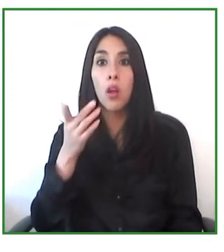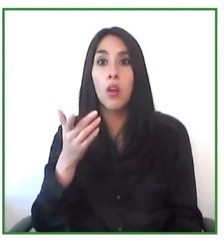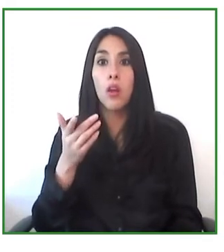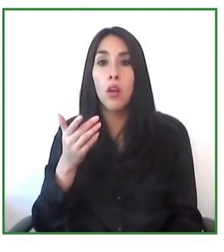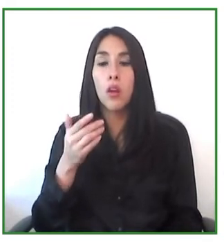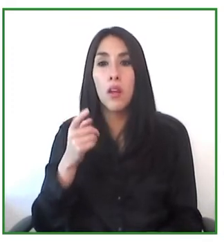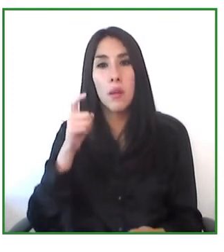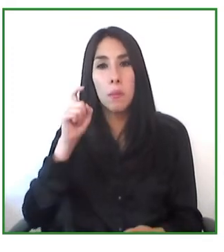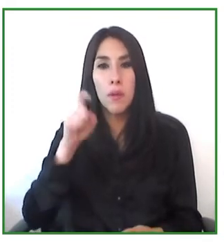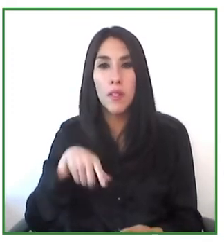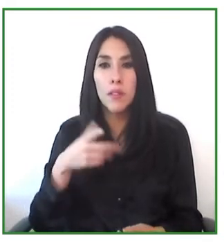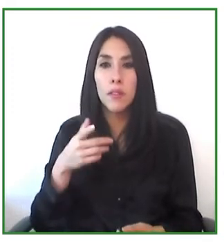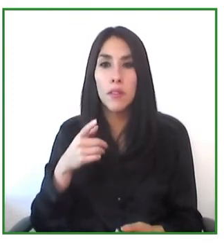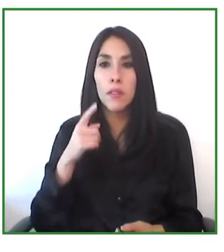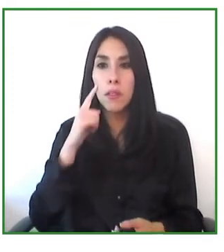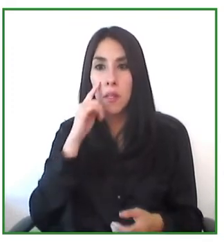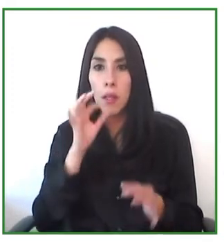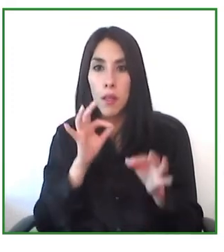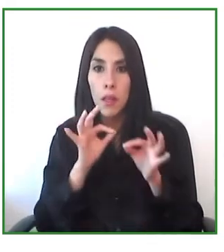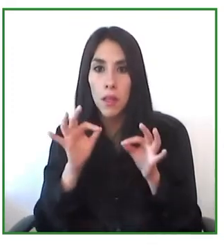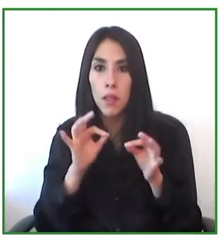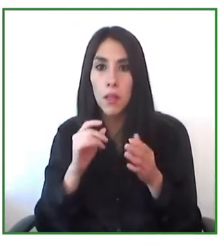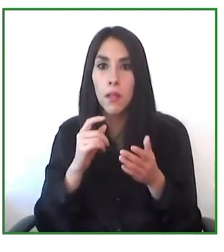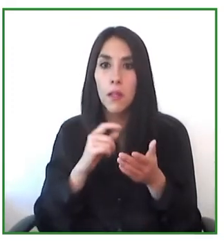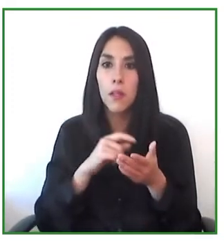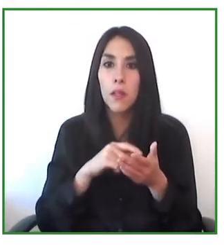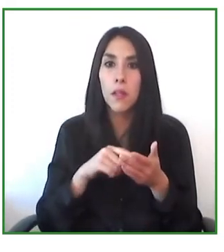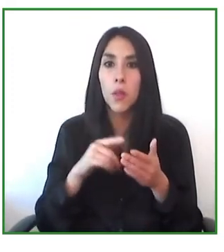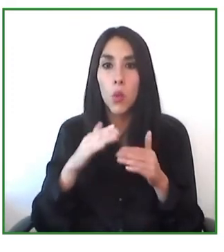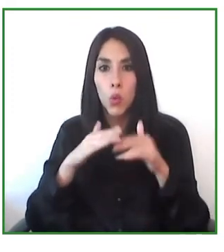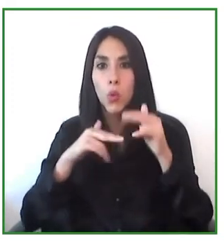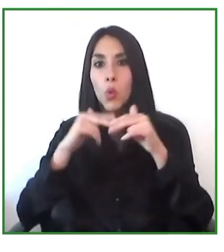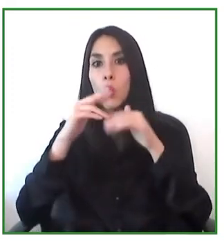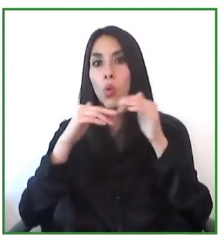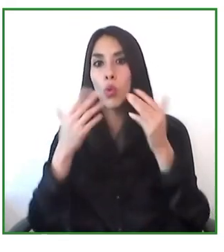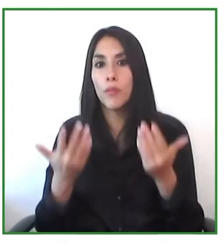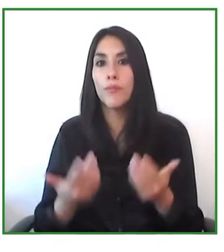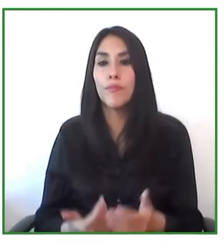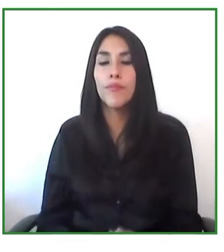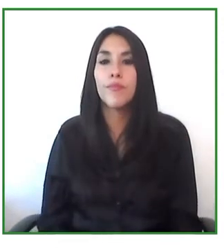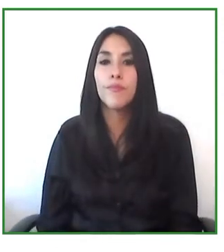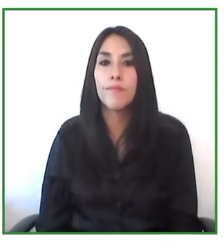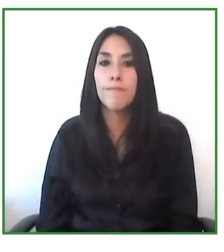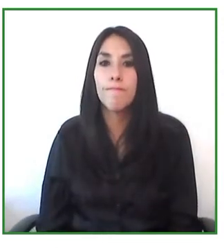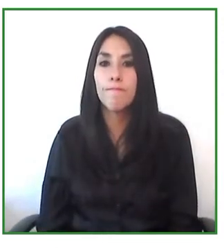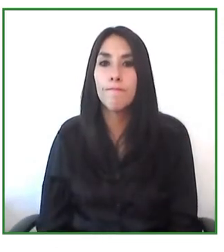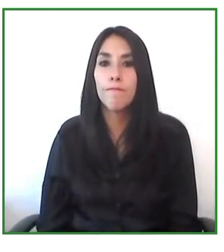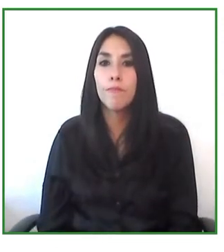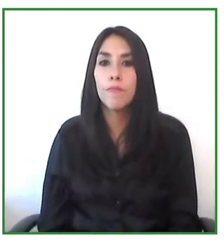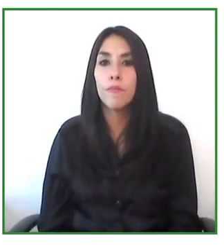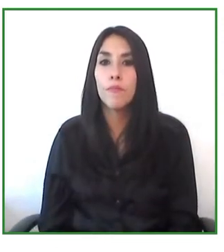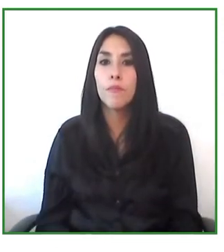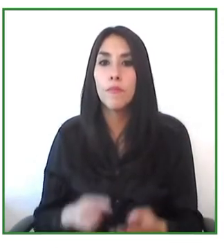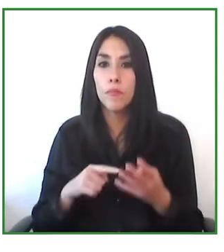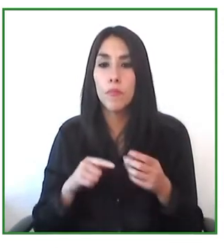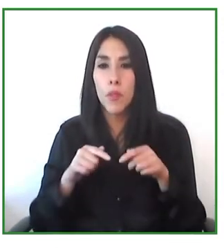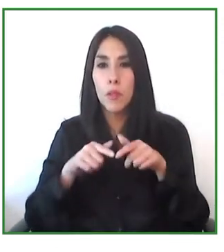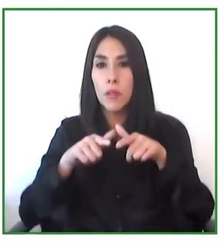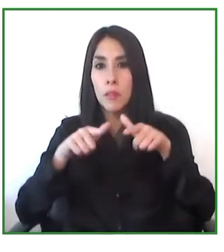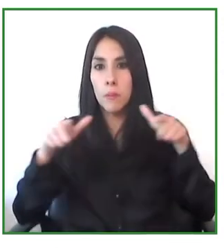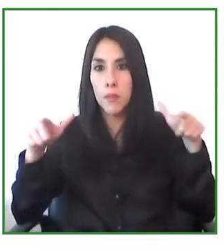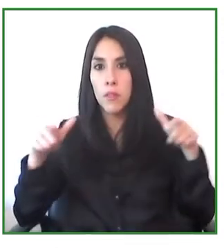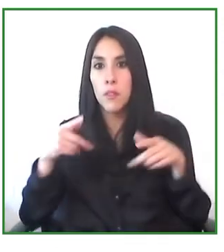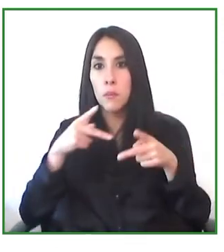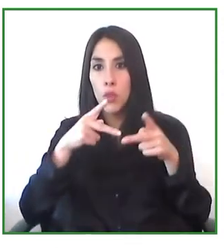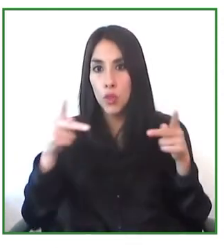esos puestos de trabajo. Y creo que la manera de hacerlo es establecer alianzas y establecer proyectos que permitiesen,